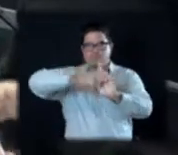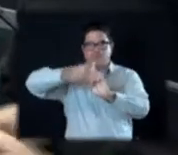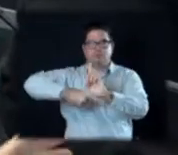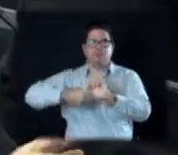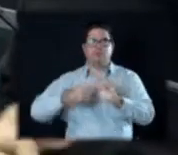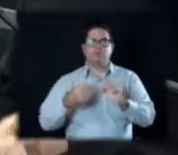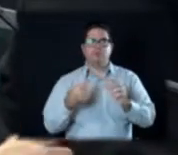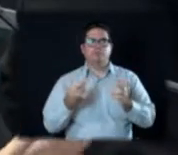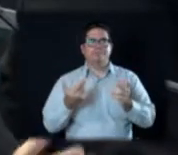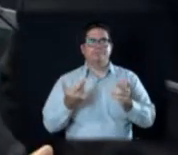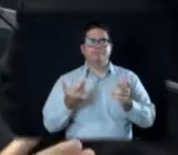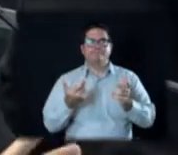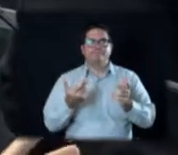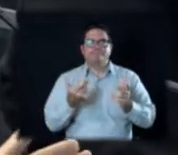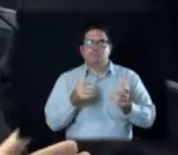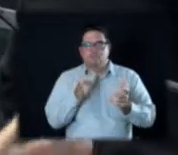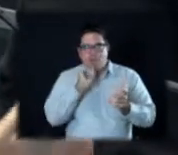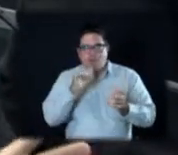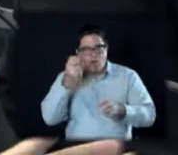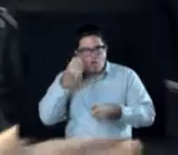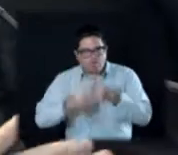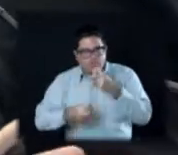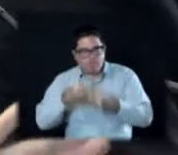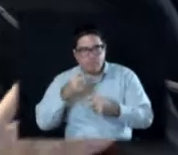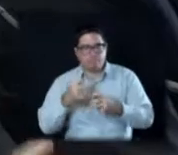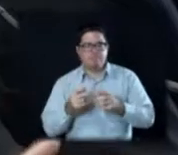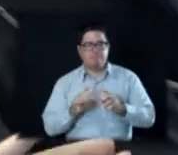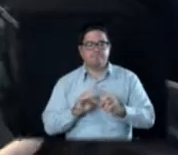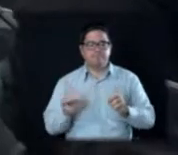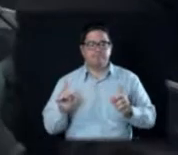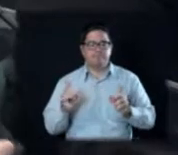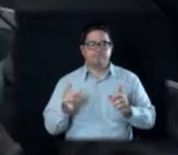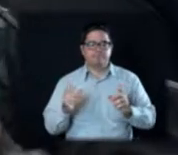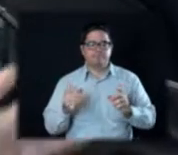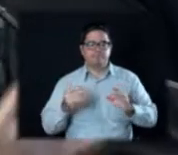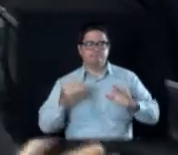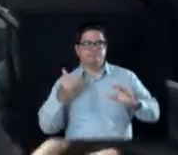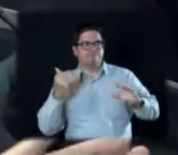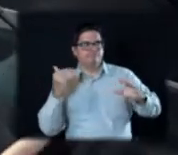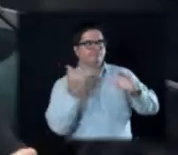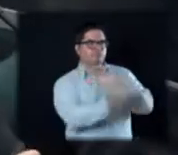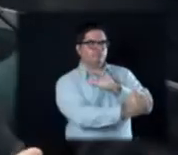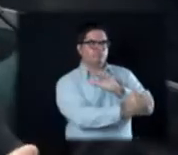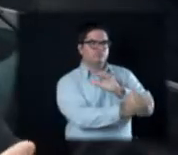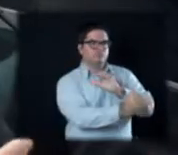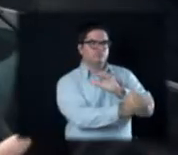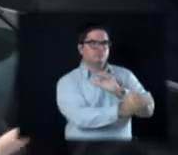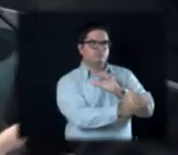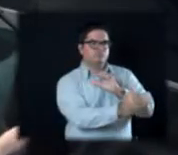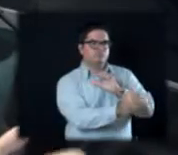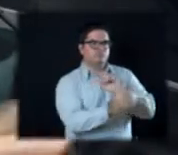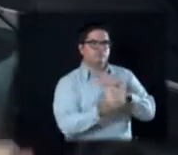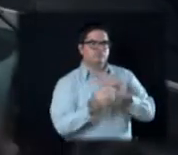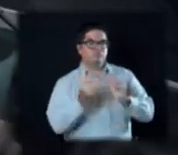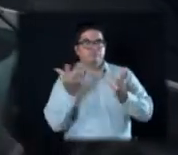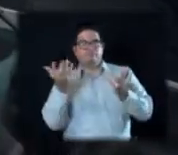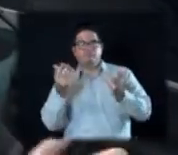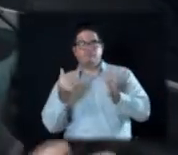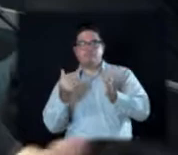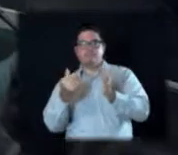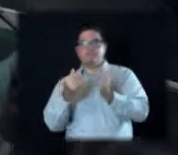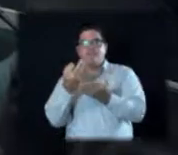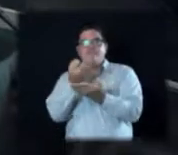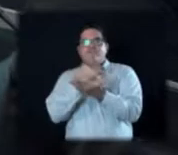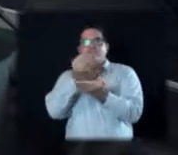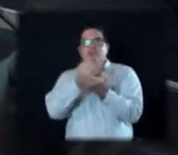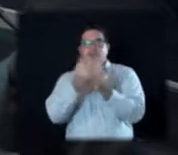cada mes y el problema no es realmente el problema. Los gastos se le dan a la entidad, así que hasta que